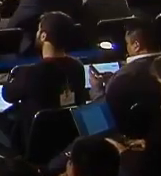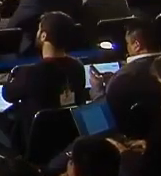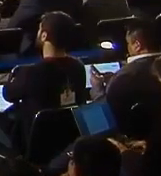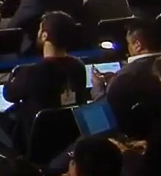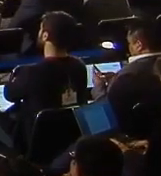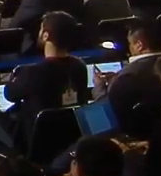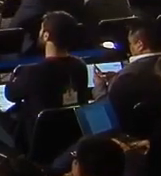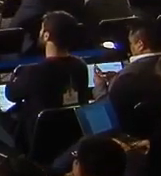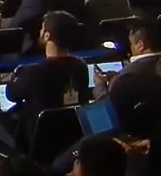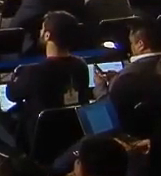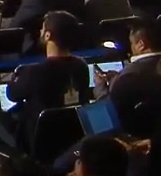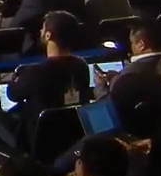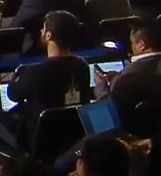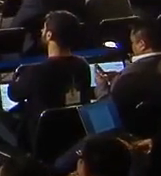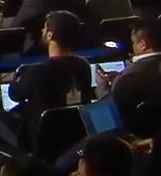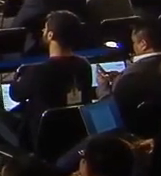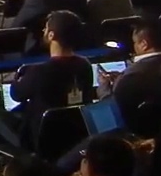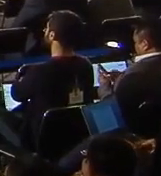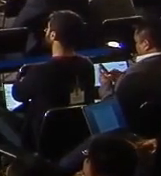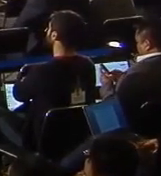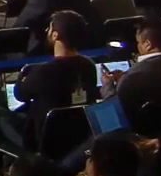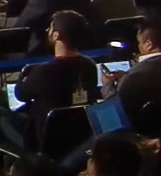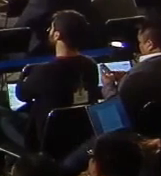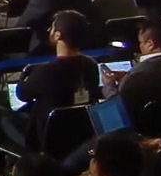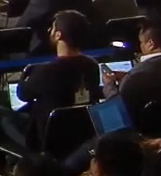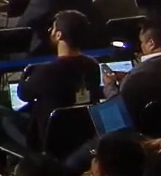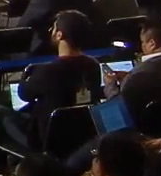así como en el 2005, cuando nace el MIDES,